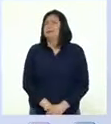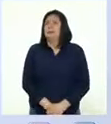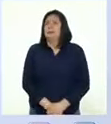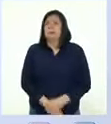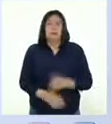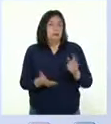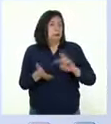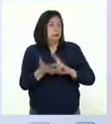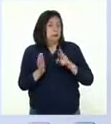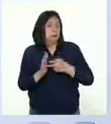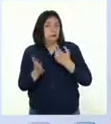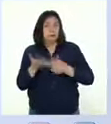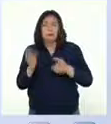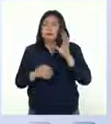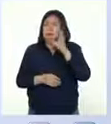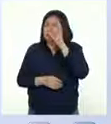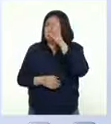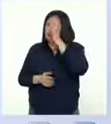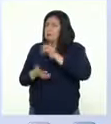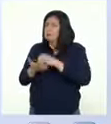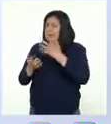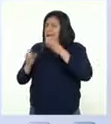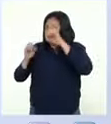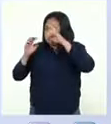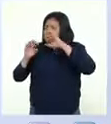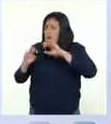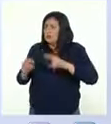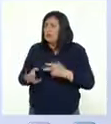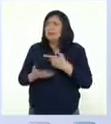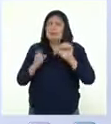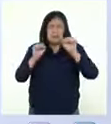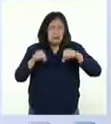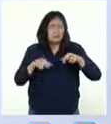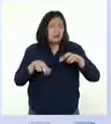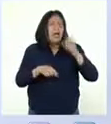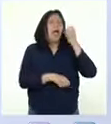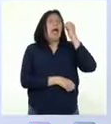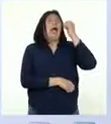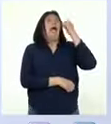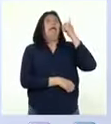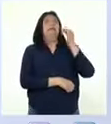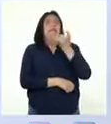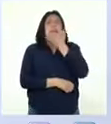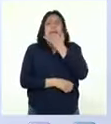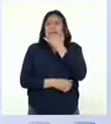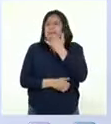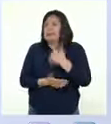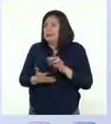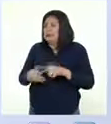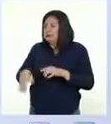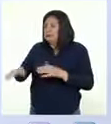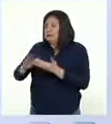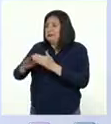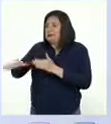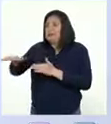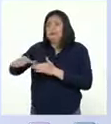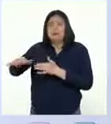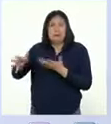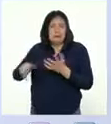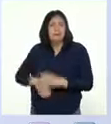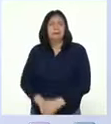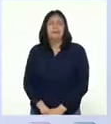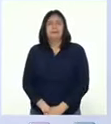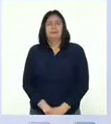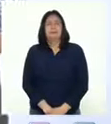momento. Es decir, indagar y procesar información que les permitan comprender el asunto público en su